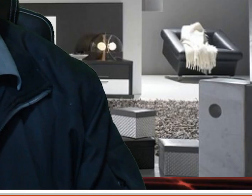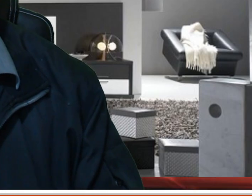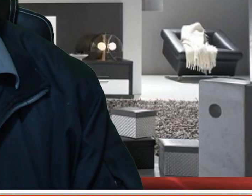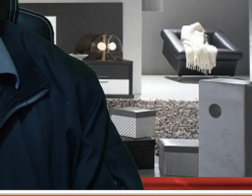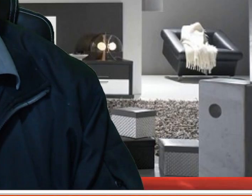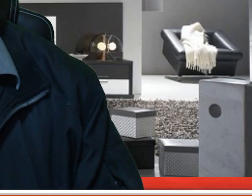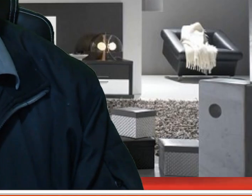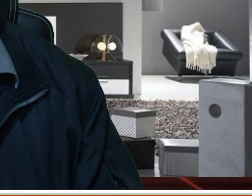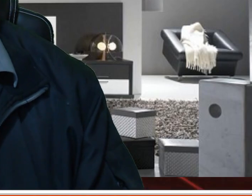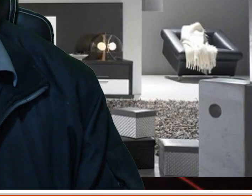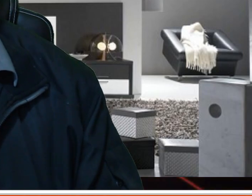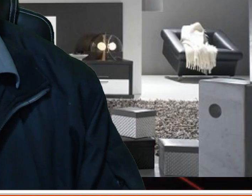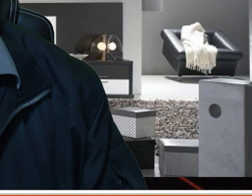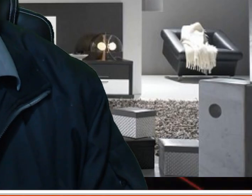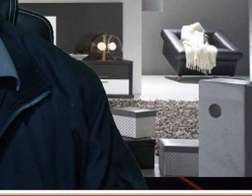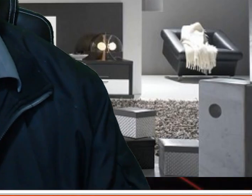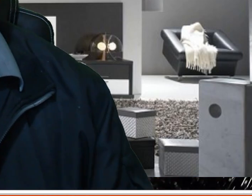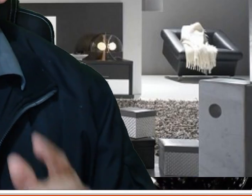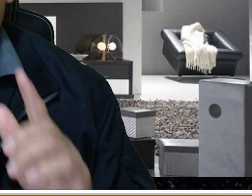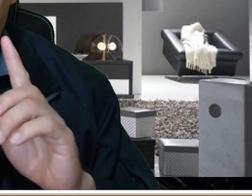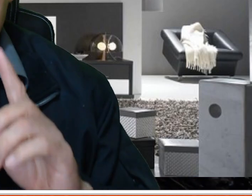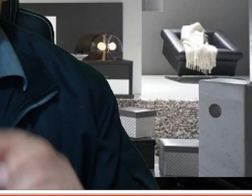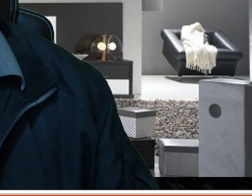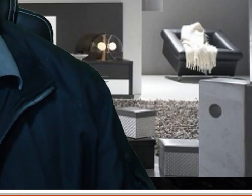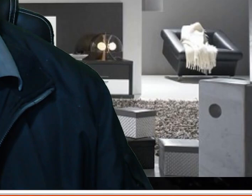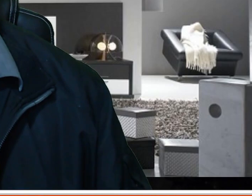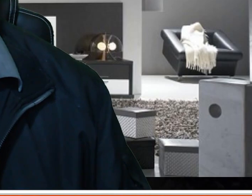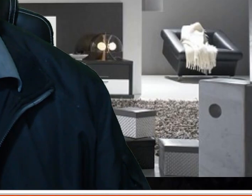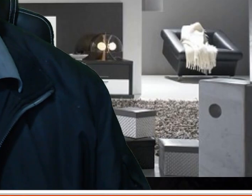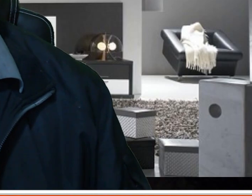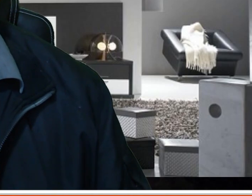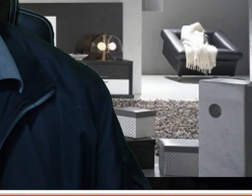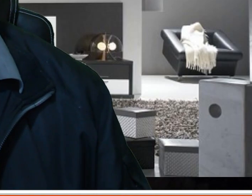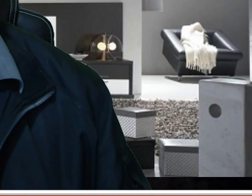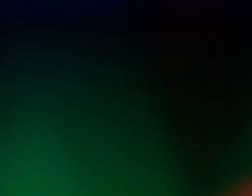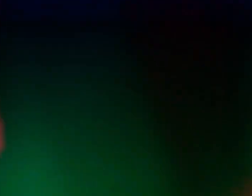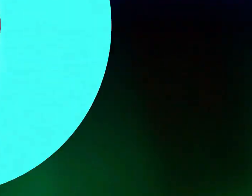de la vida pública que se vive en nuestro país. Nos vemos en el próximo video.